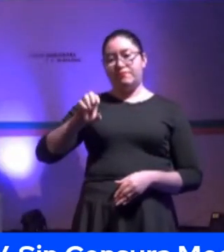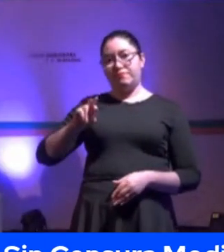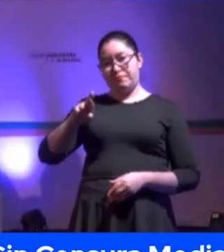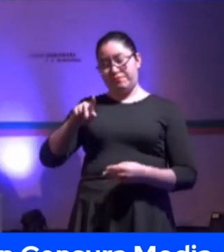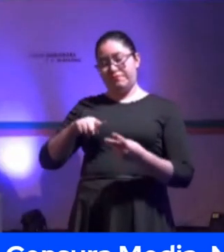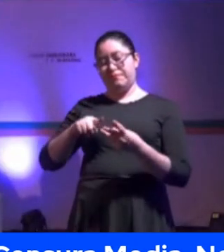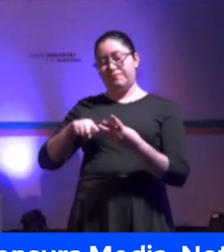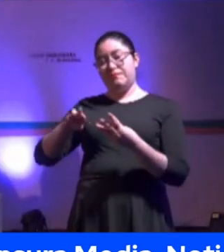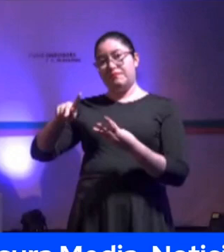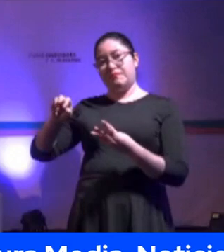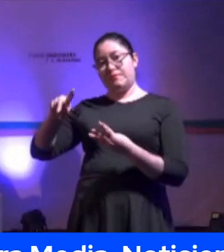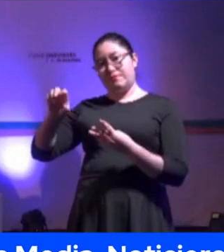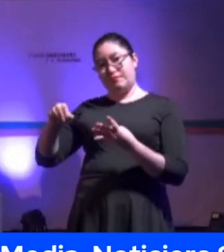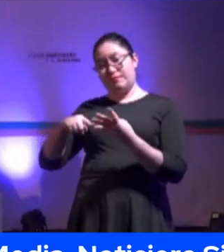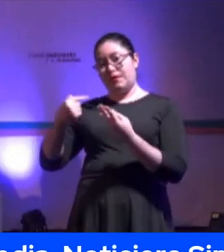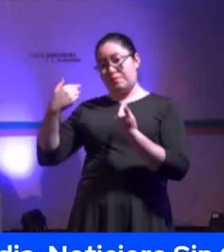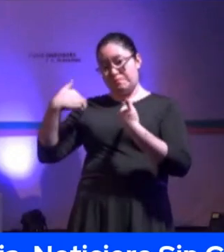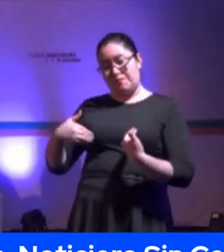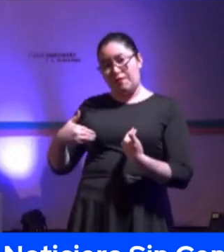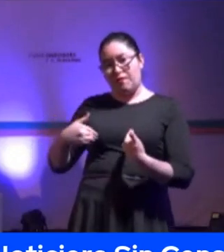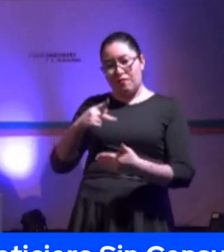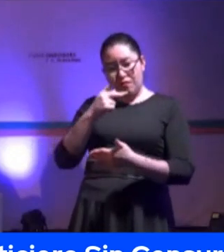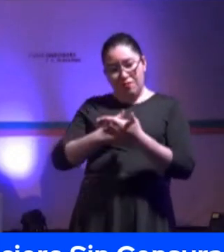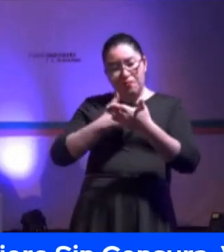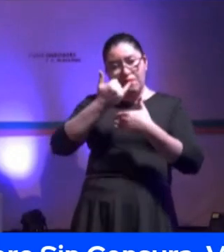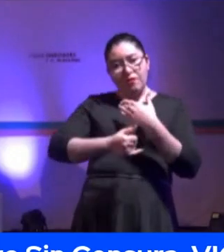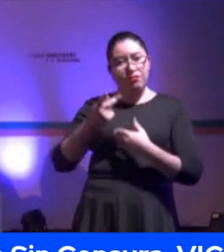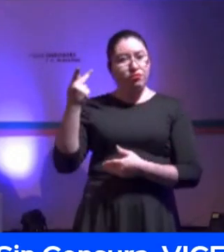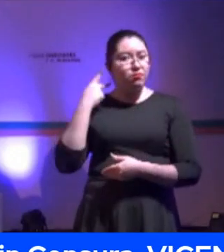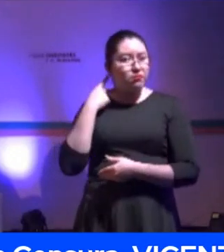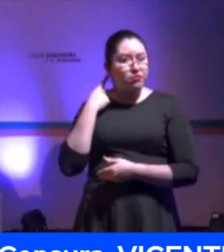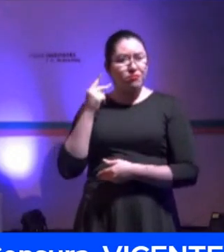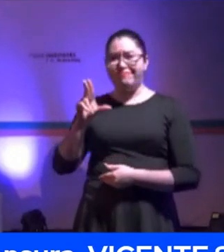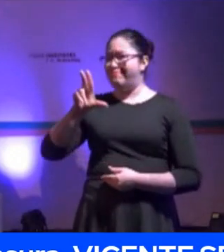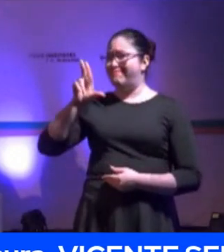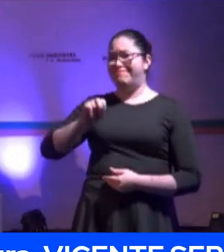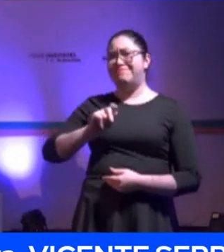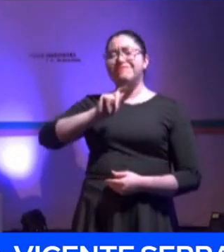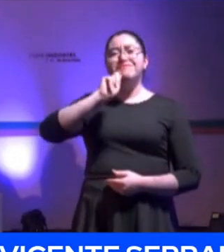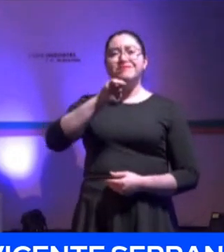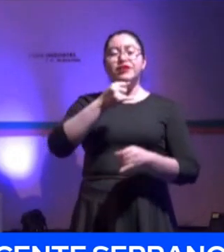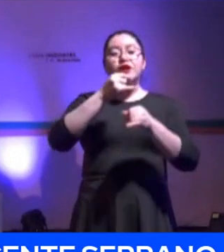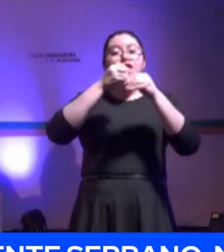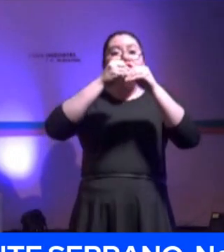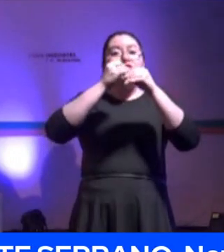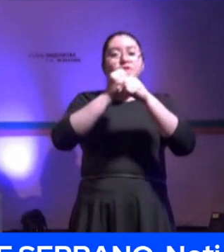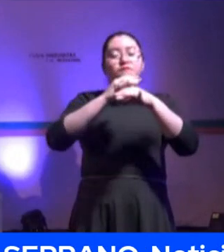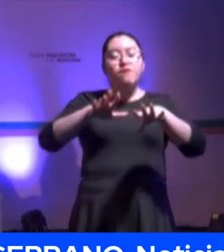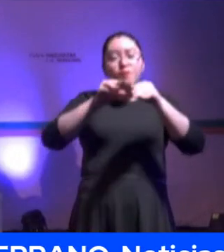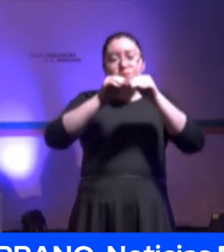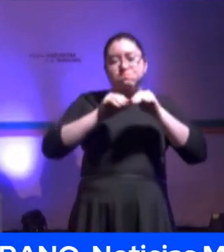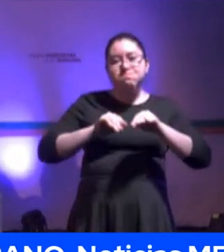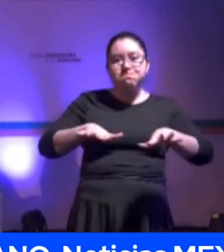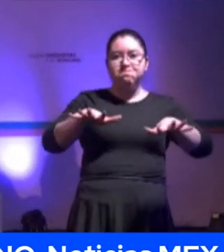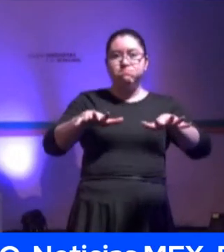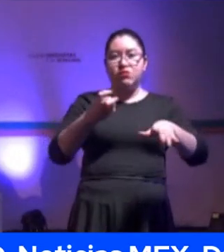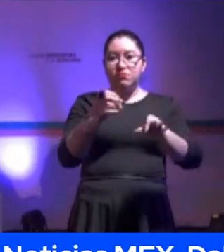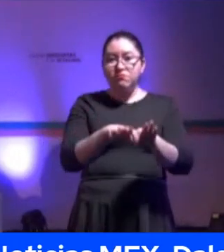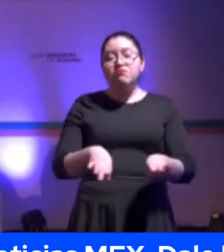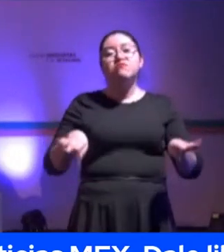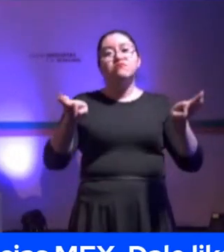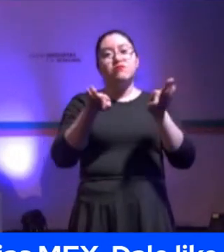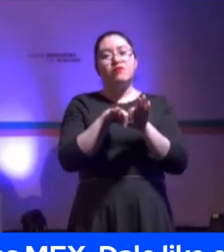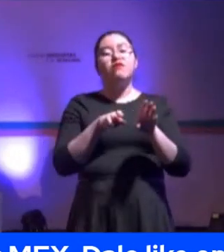proyecto de Vicente, el proyecto de un servidor, no son proyectos políticos, son proyectos informativos. Entonces, no